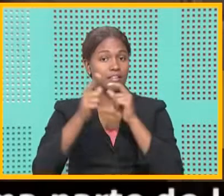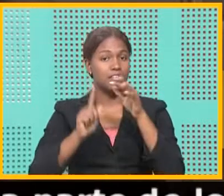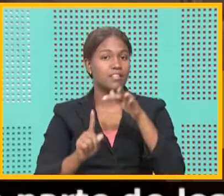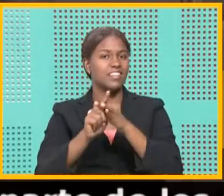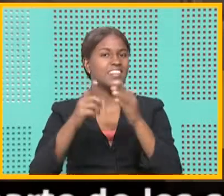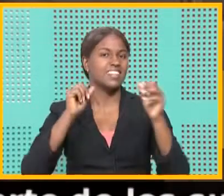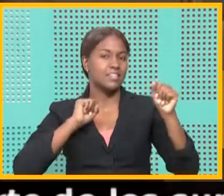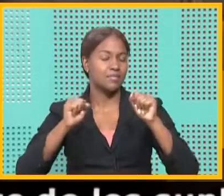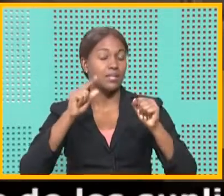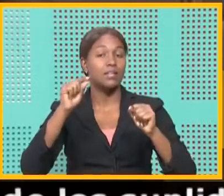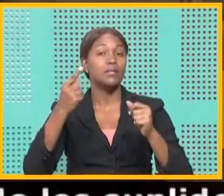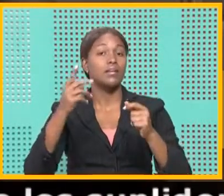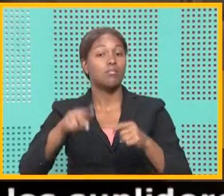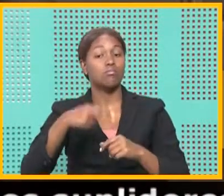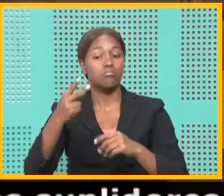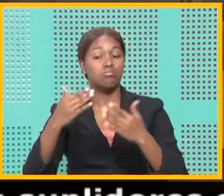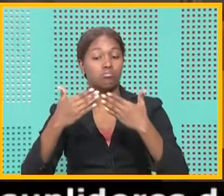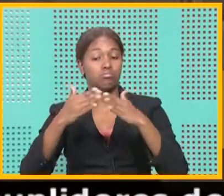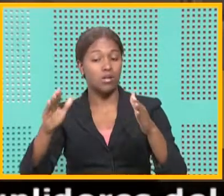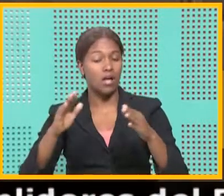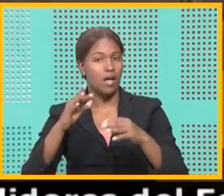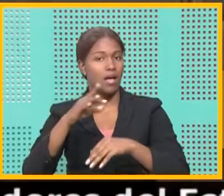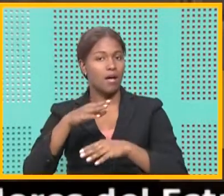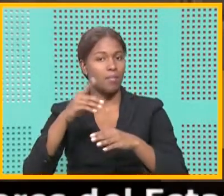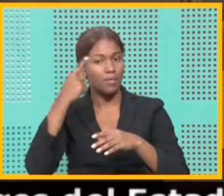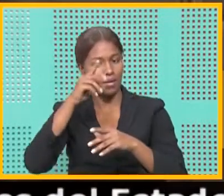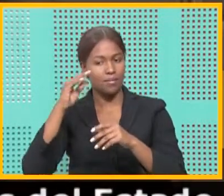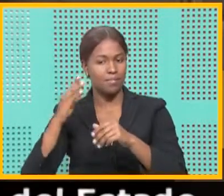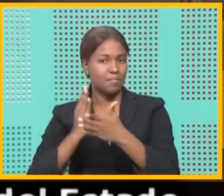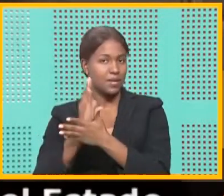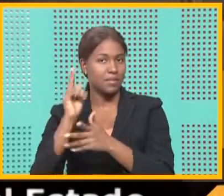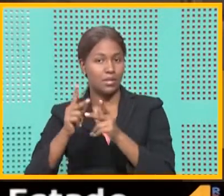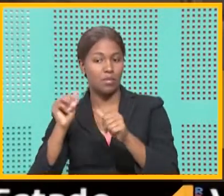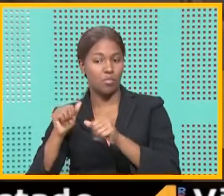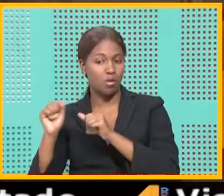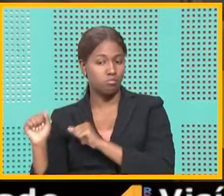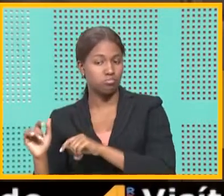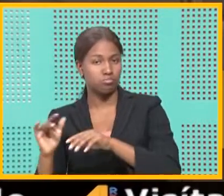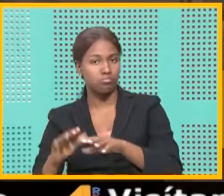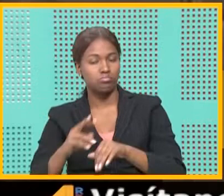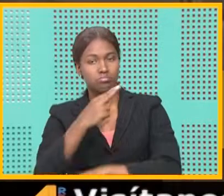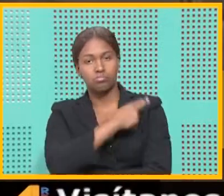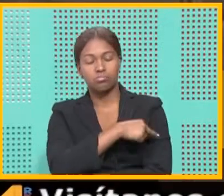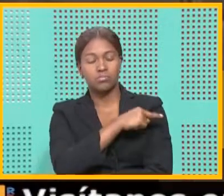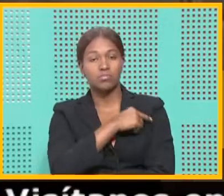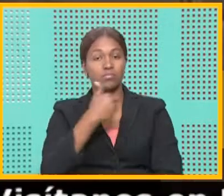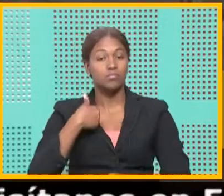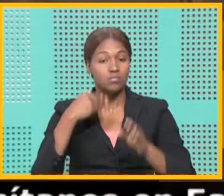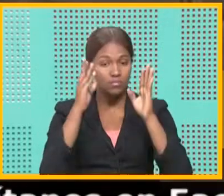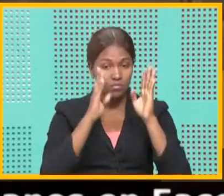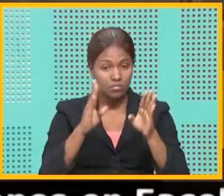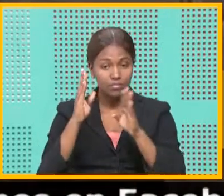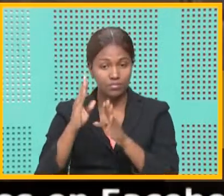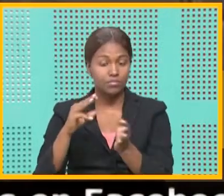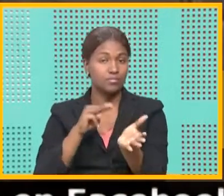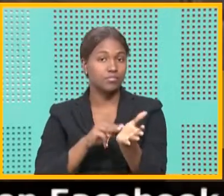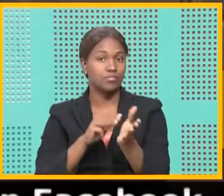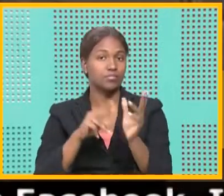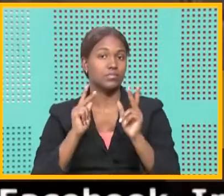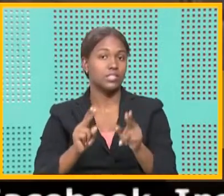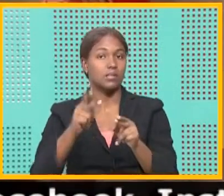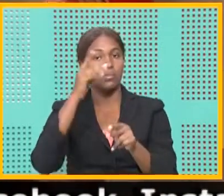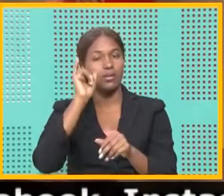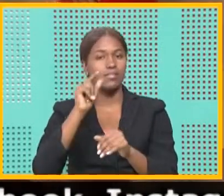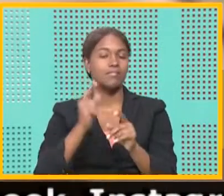contrario, que se abran las puertas para permitir que los heridos puedan entrar al hospital a buscar atención médica inmediata, porque